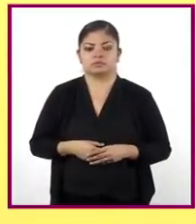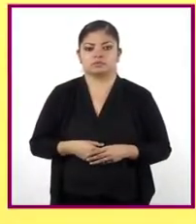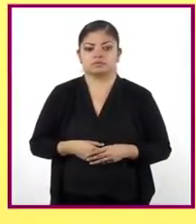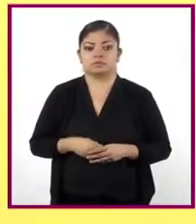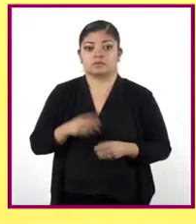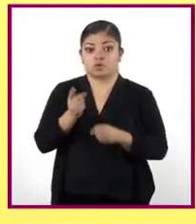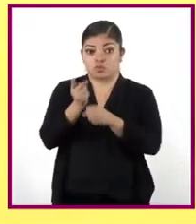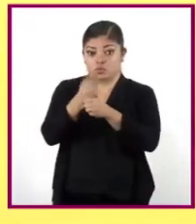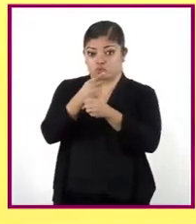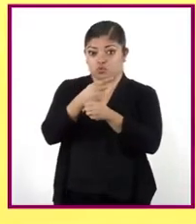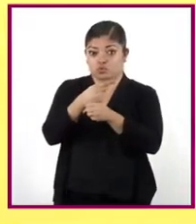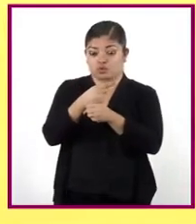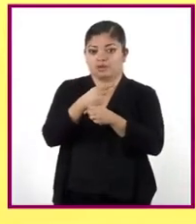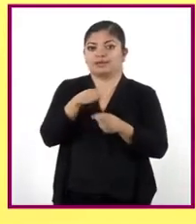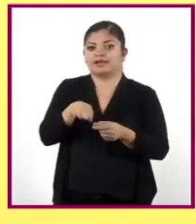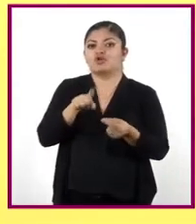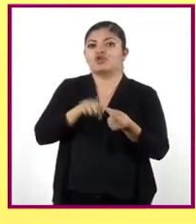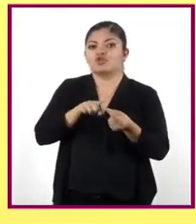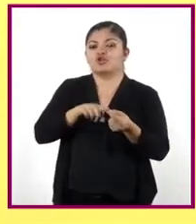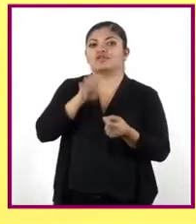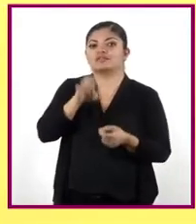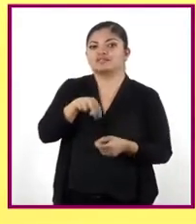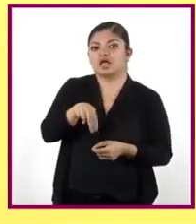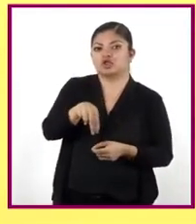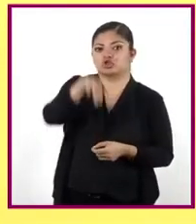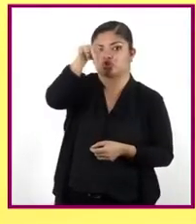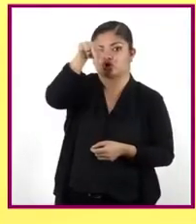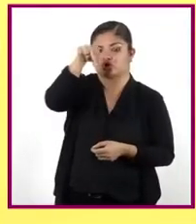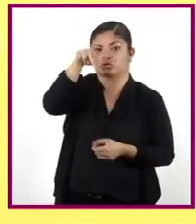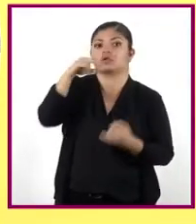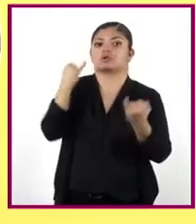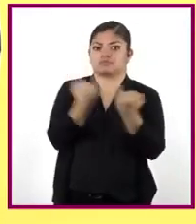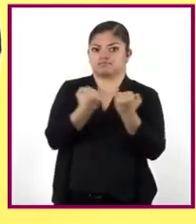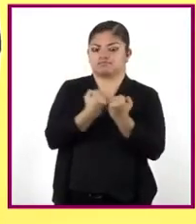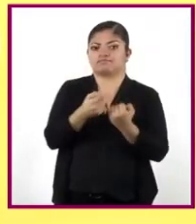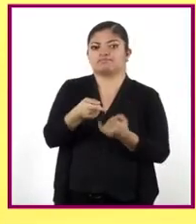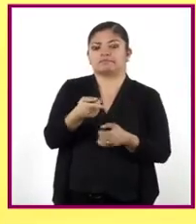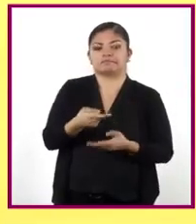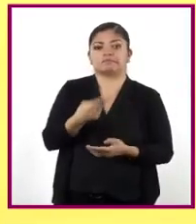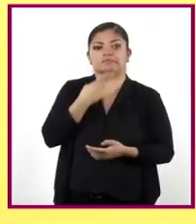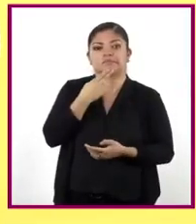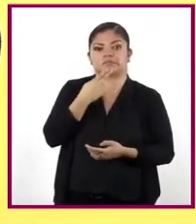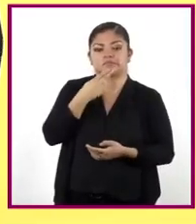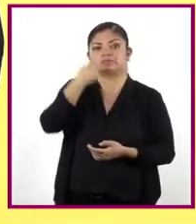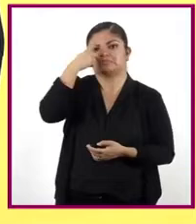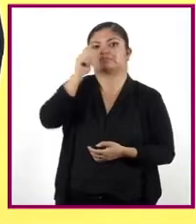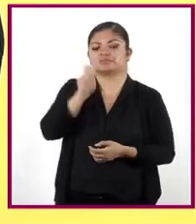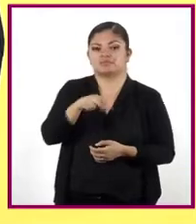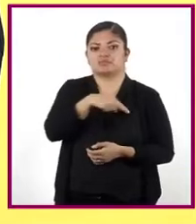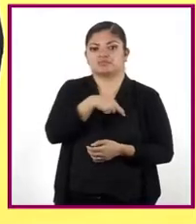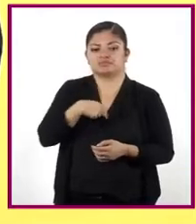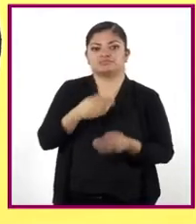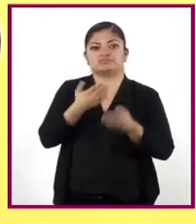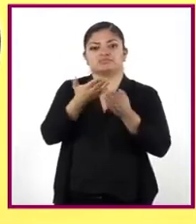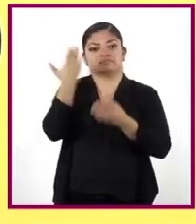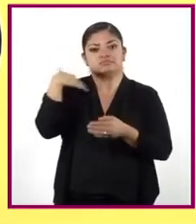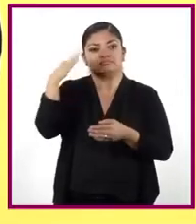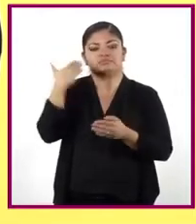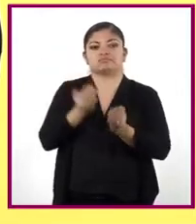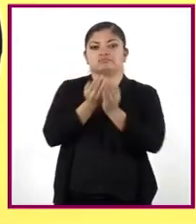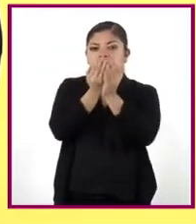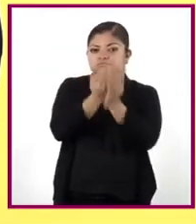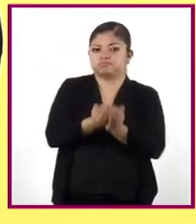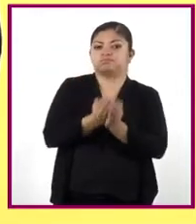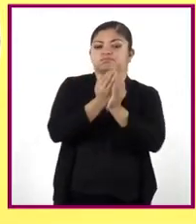Las brújulas nos indican hacia dónde está el norte geográfico y han sido dispositivos muy útiles para la navegación europea desde el